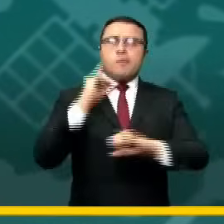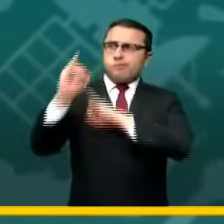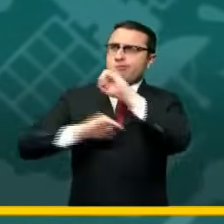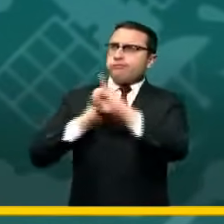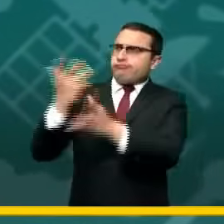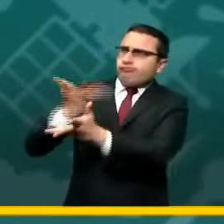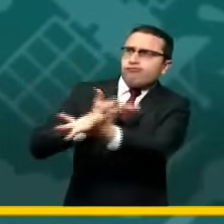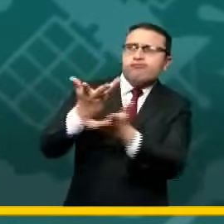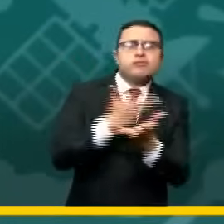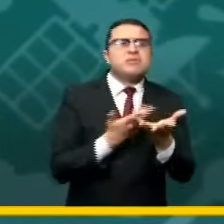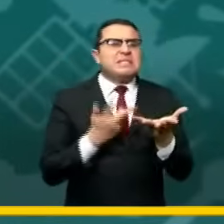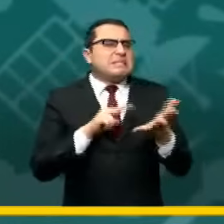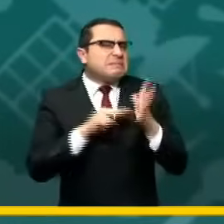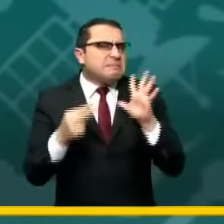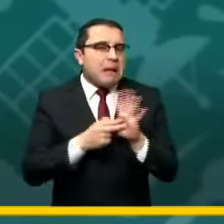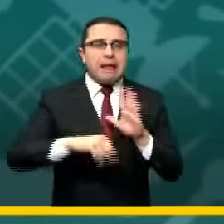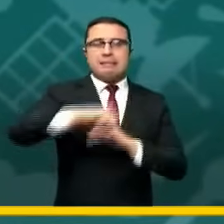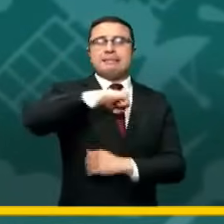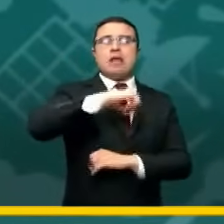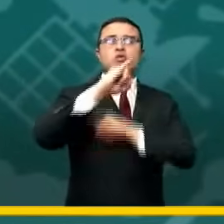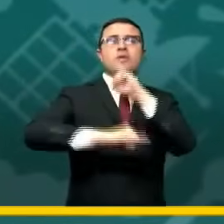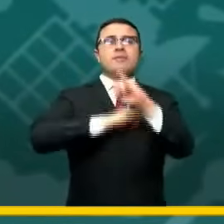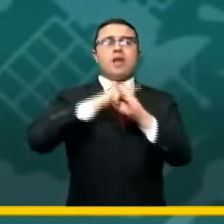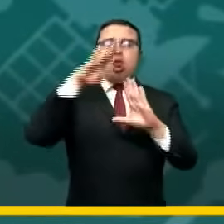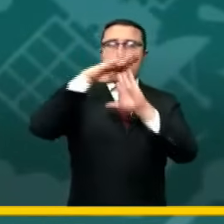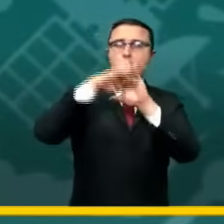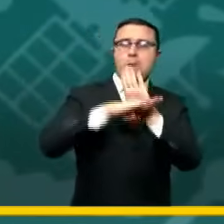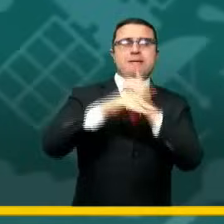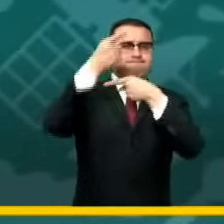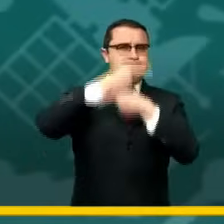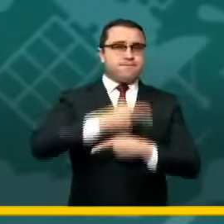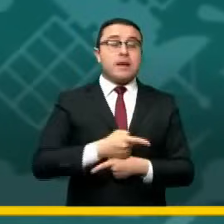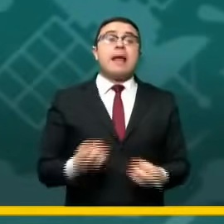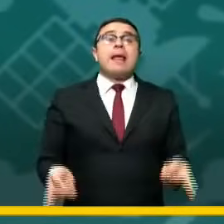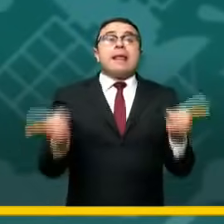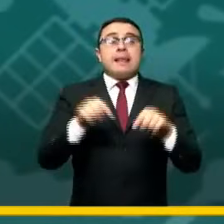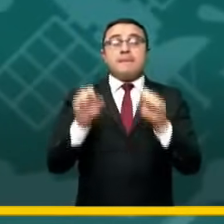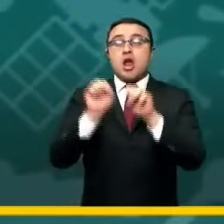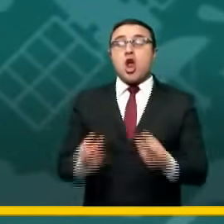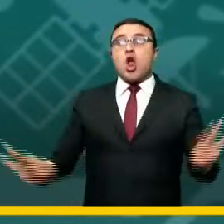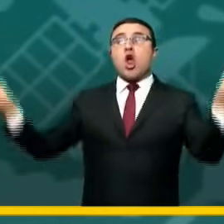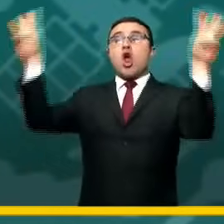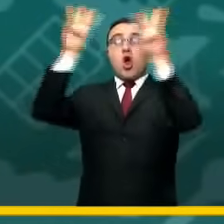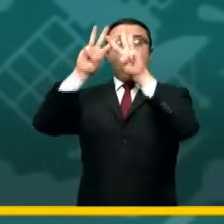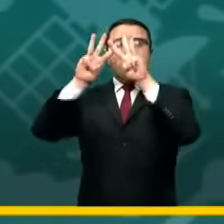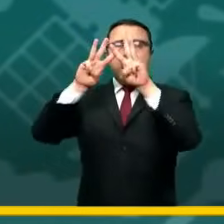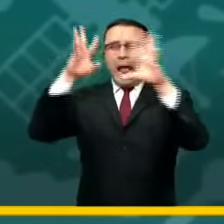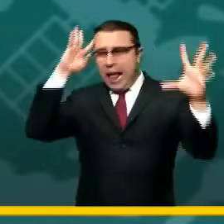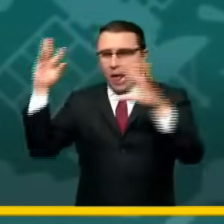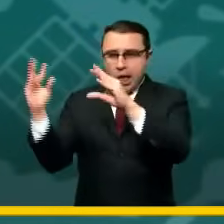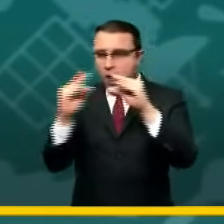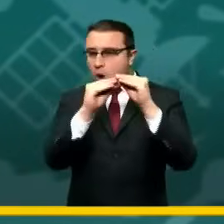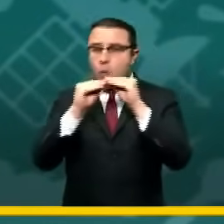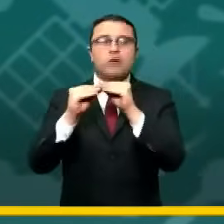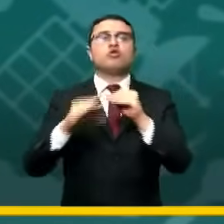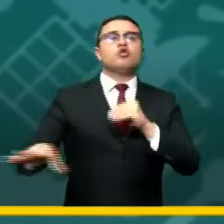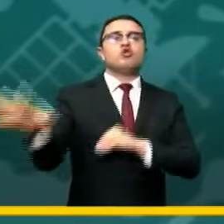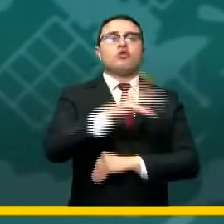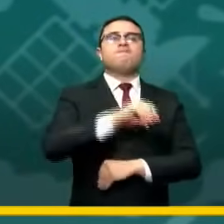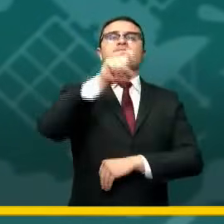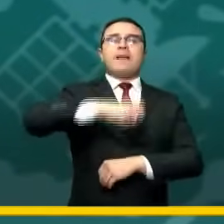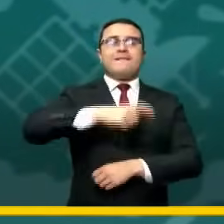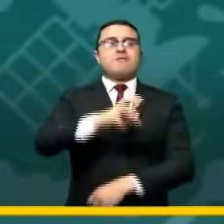decir, del derecho internacional, de hacer vinculantes los planes de la COP a todas las partes, de crear